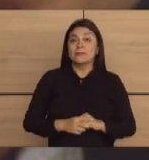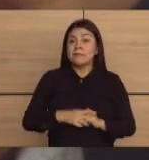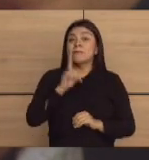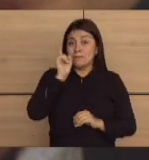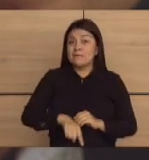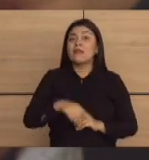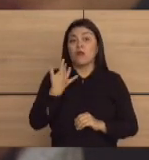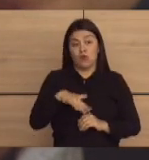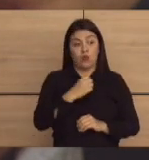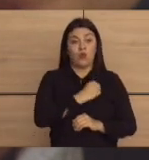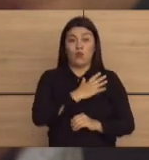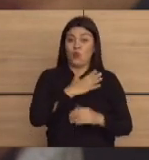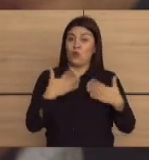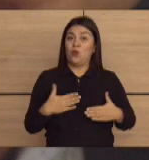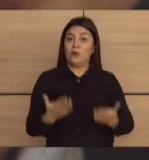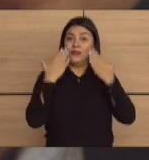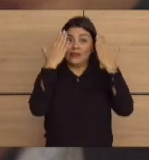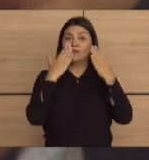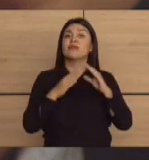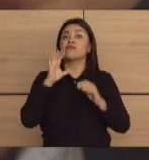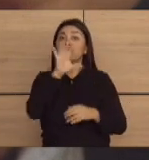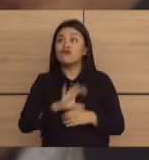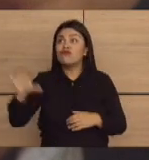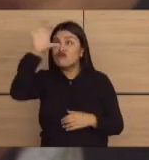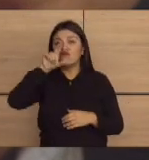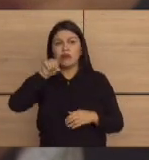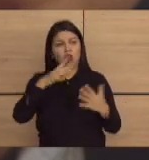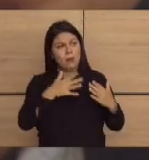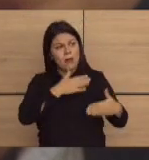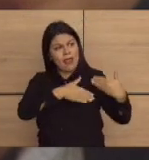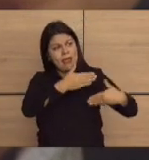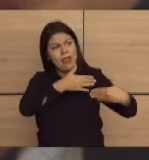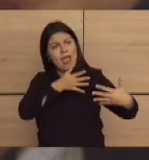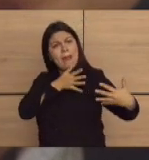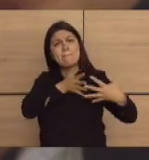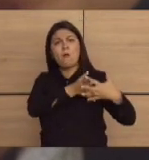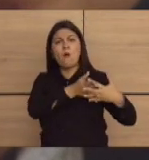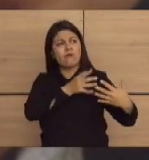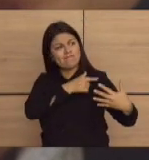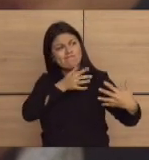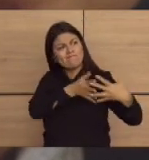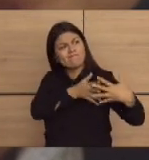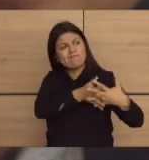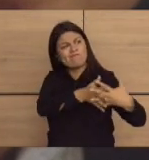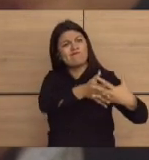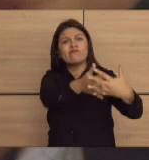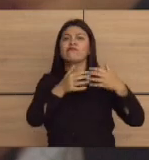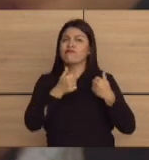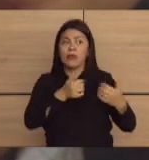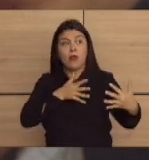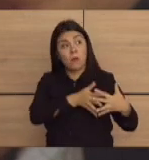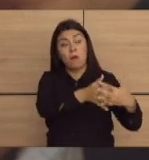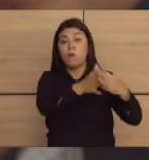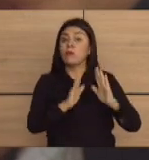profundas oportunidades para los países que logran abrazar bien esas tecnologías, no dejan de